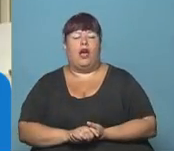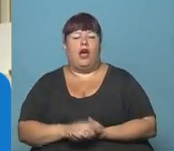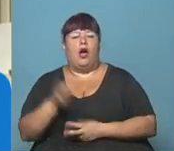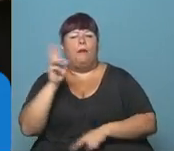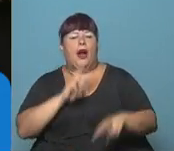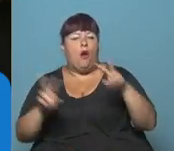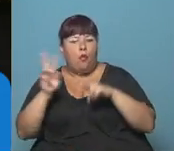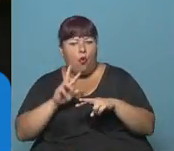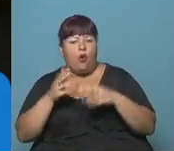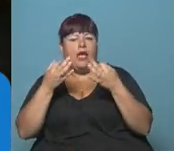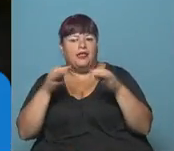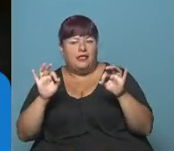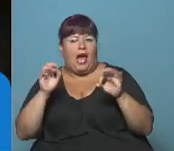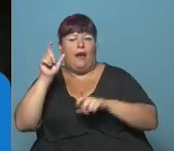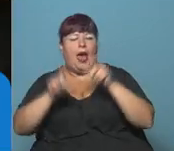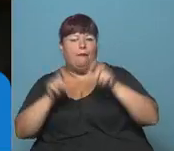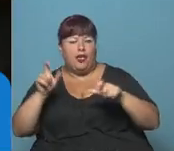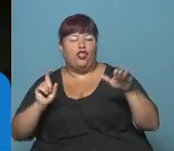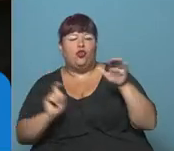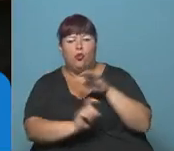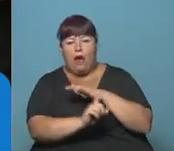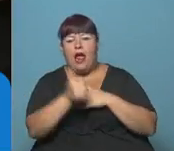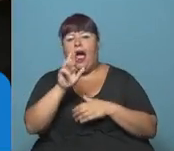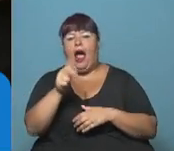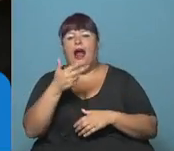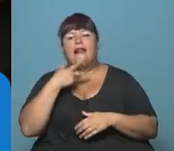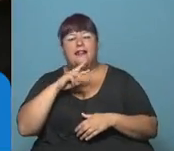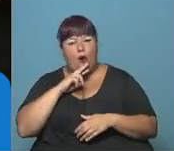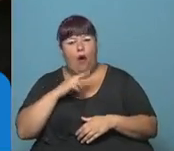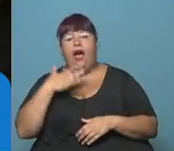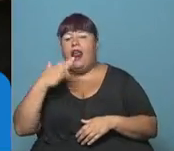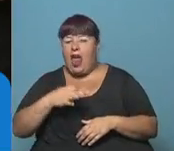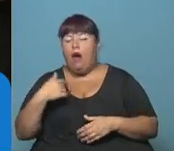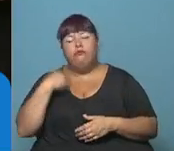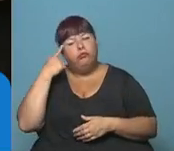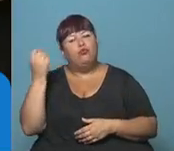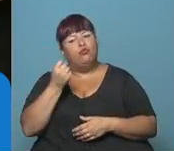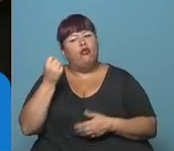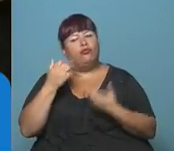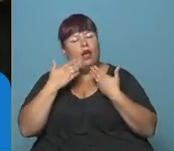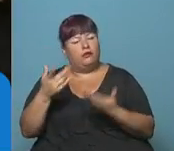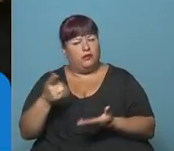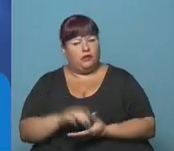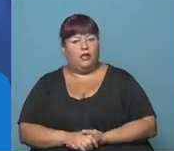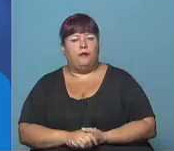la búsqueda y el rescate de la tripulación y del submarino Ara San Juan. Realmente lo hemos valorado muchísimo.